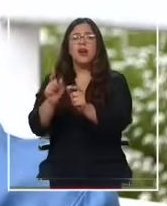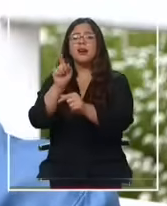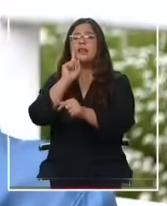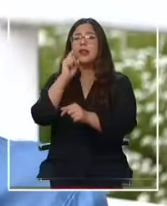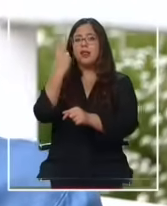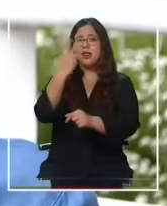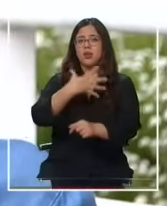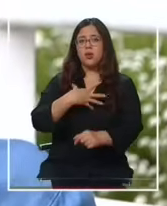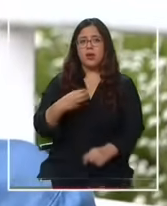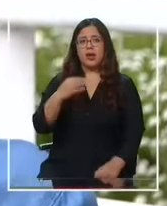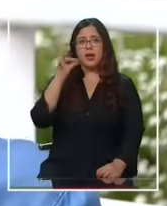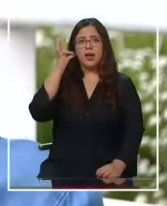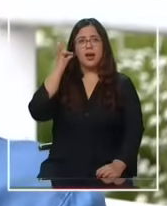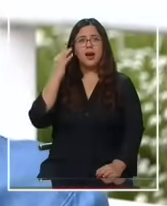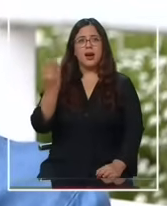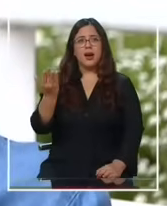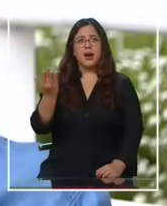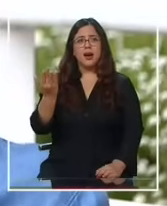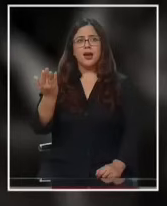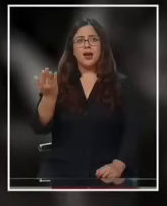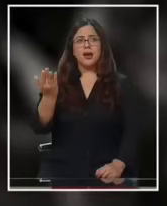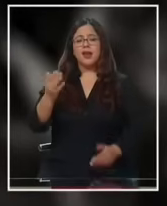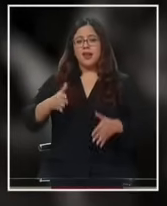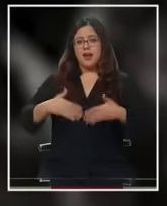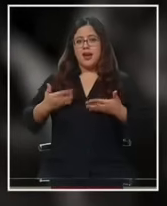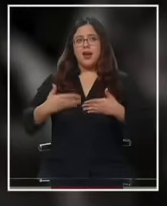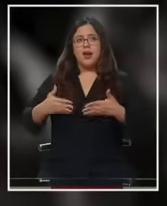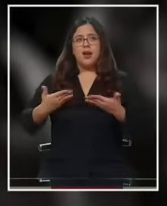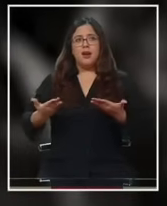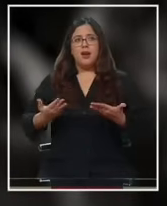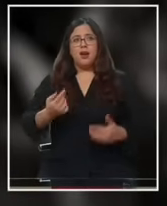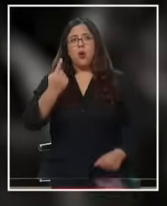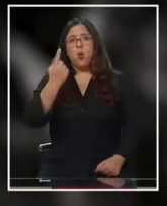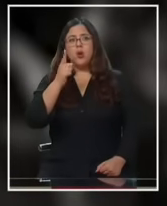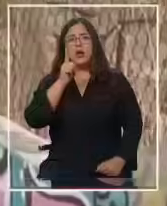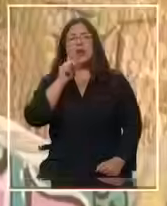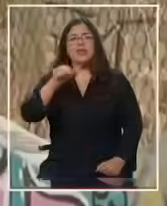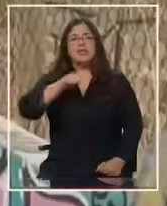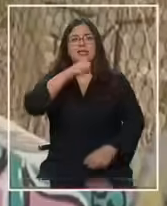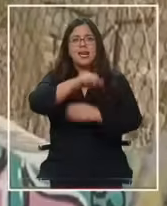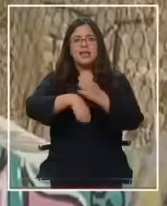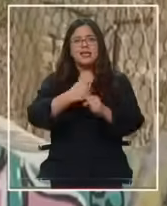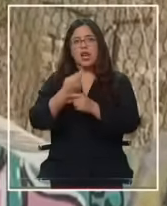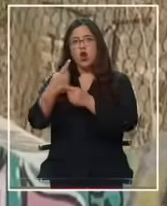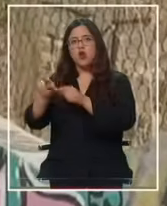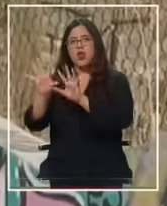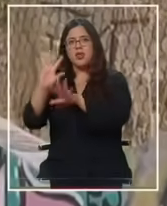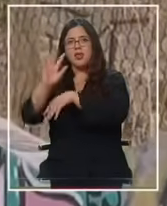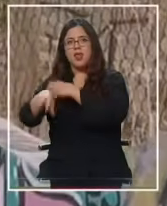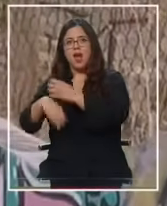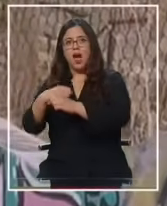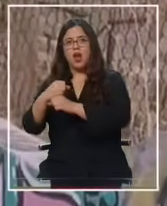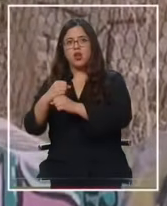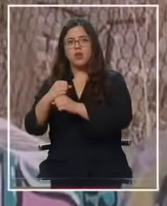dos niñas que eran el motor de su vida, una de 16 años y la otra de 10.